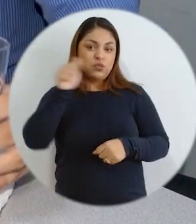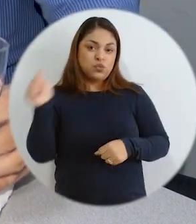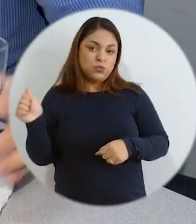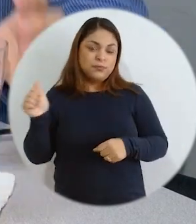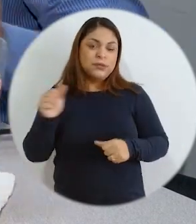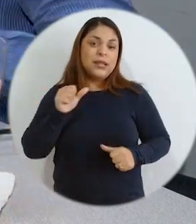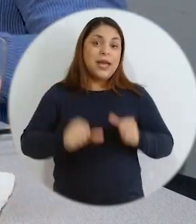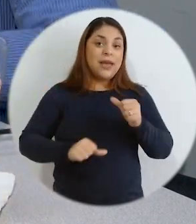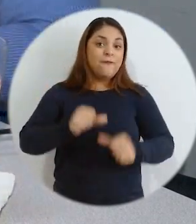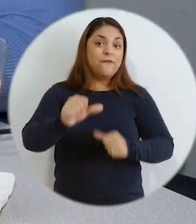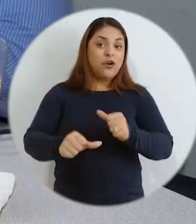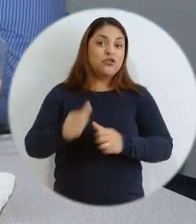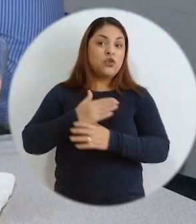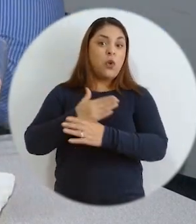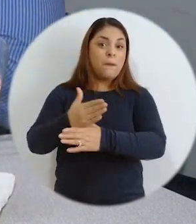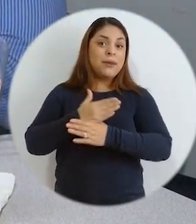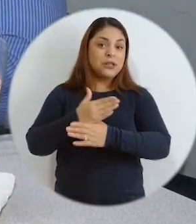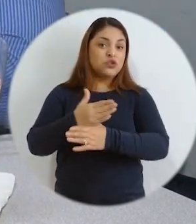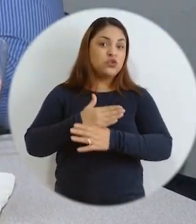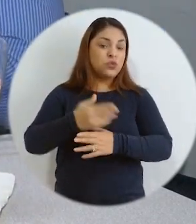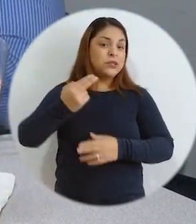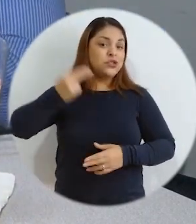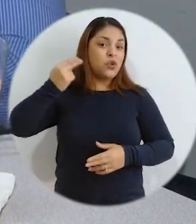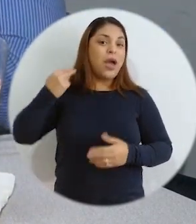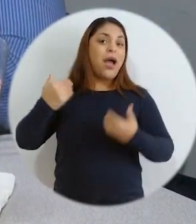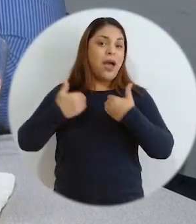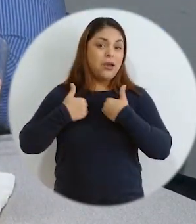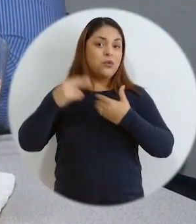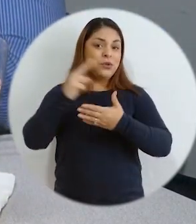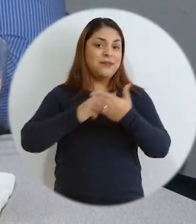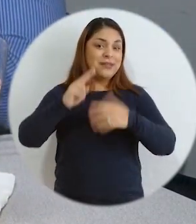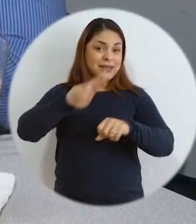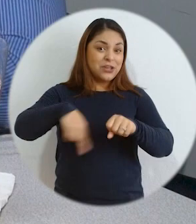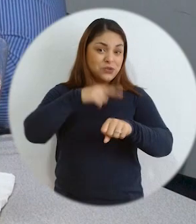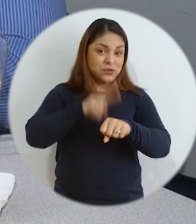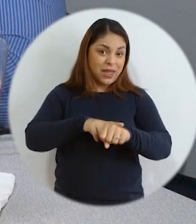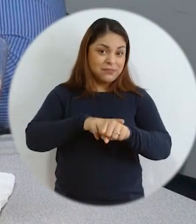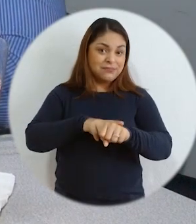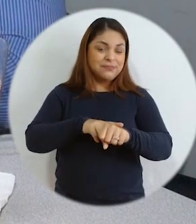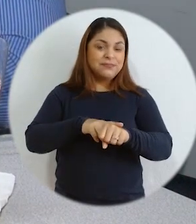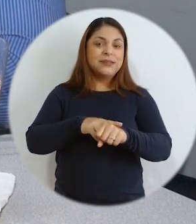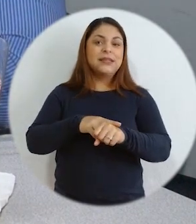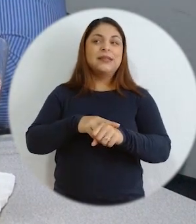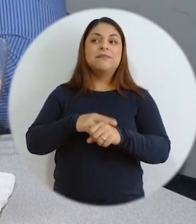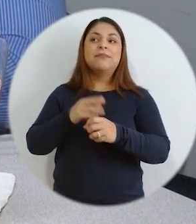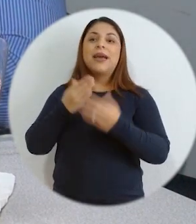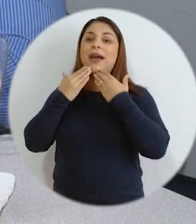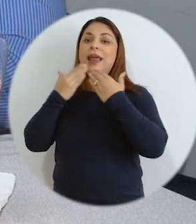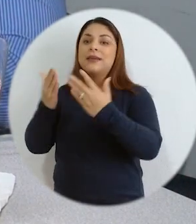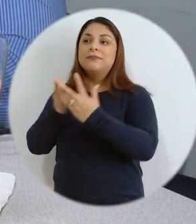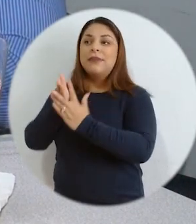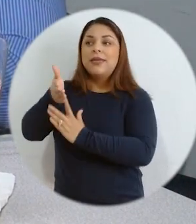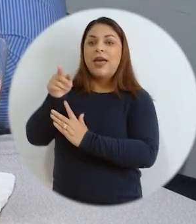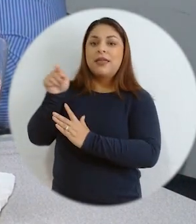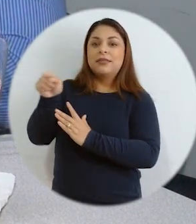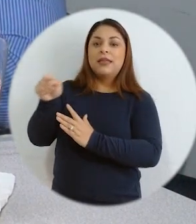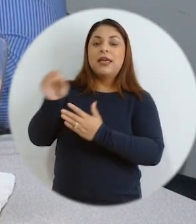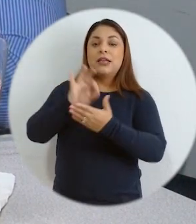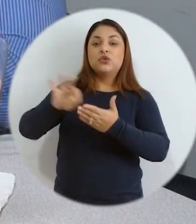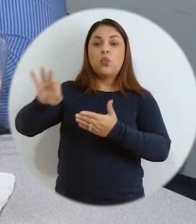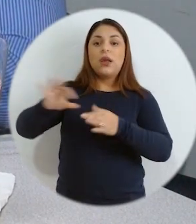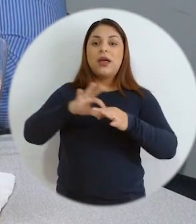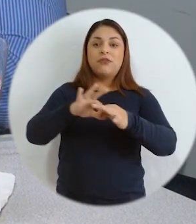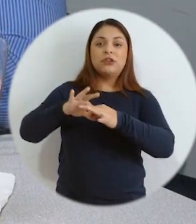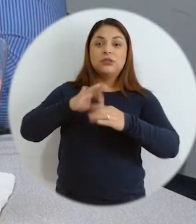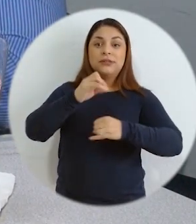azul, en los esfuerzos y en la cooperación histórica que ha tenido la Universidad Nacional, en este caso